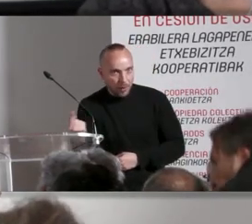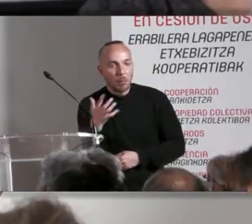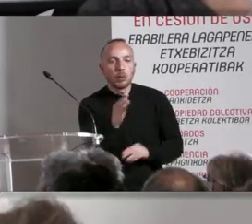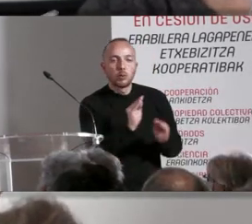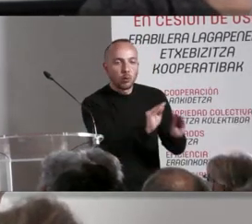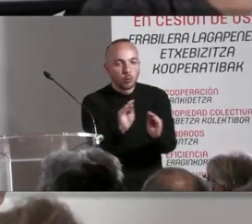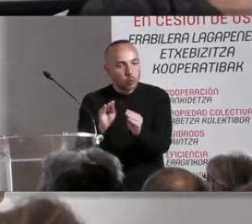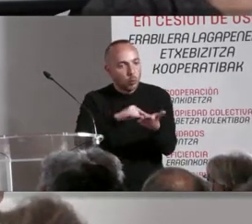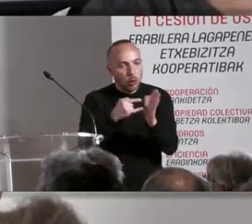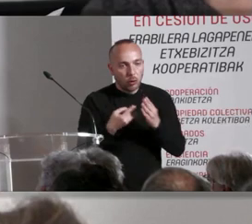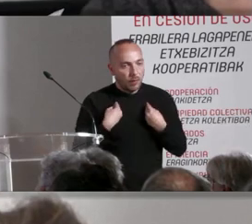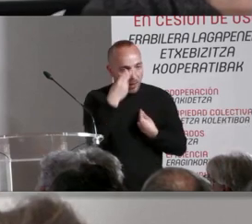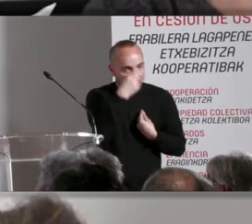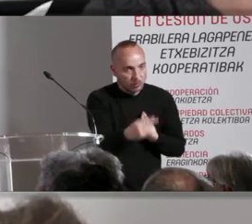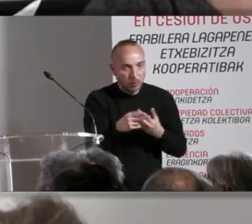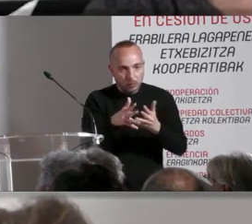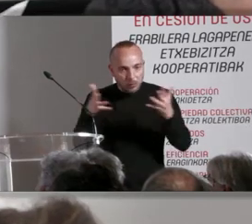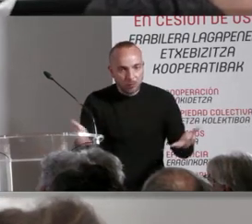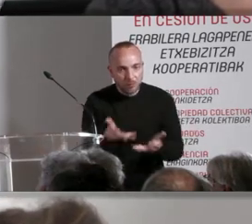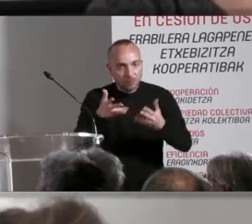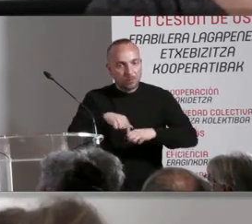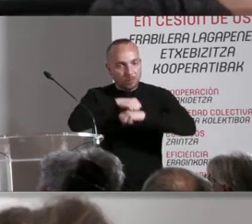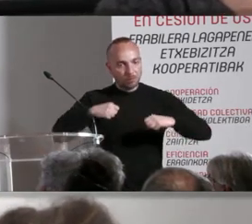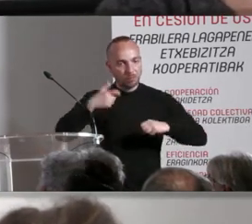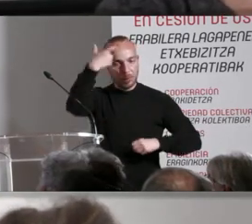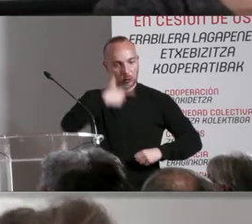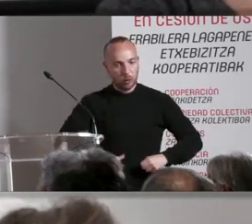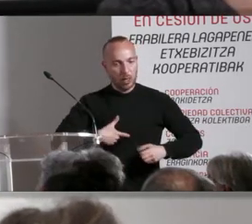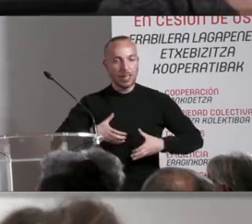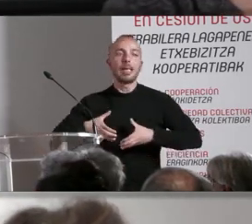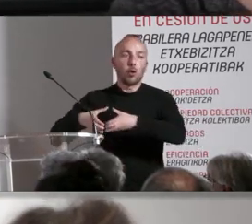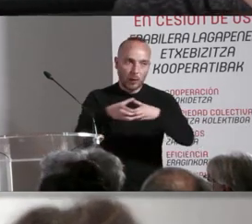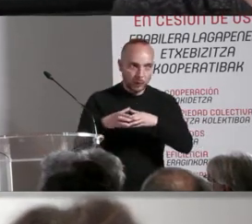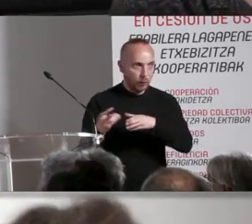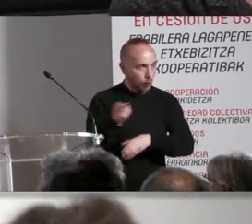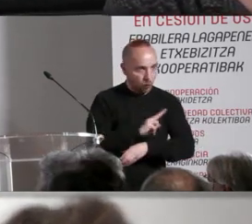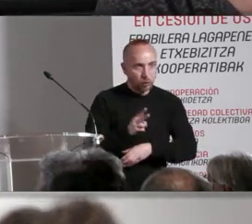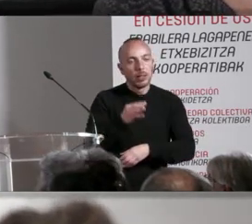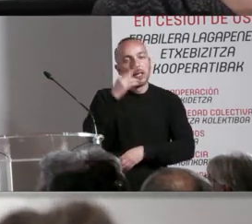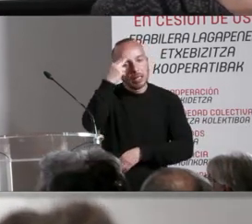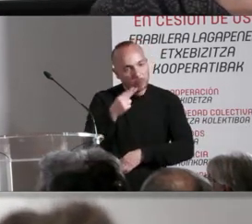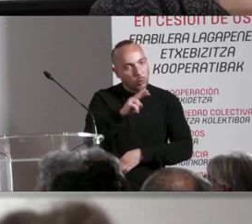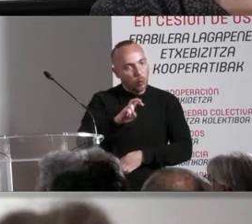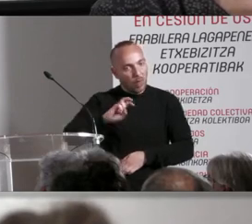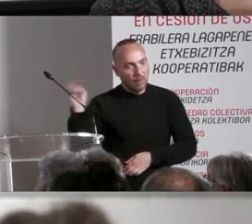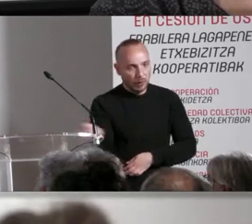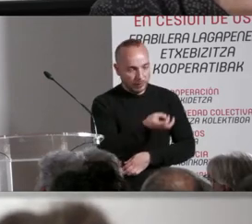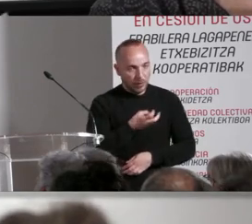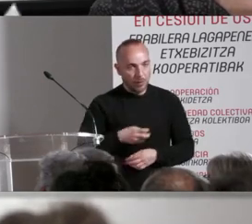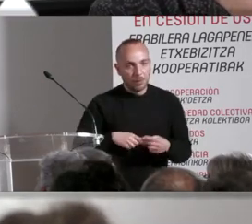de vida, el fomento del crecimiento personal y colectivo de manera activa y el respeto por la diversidad, entre otros